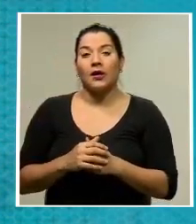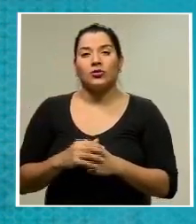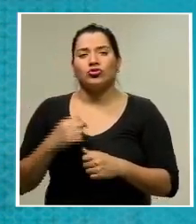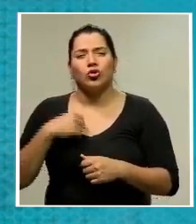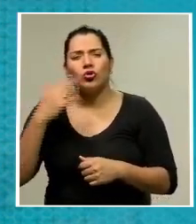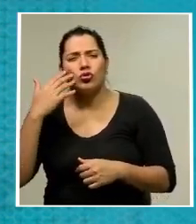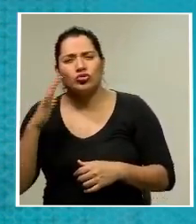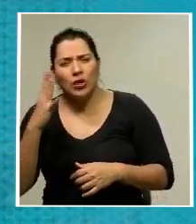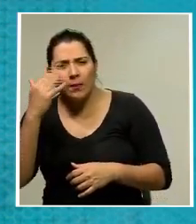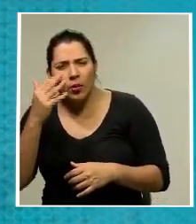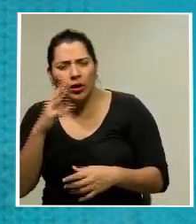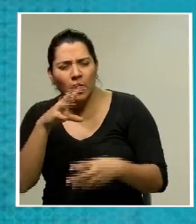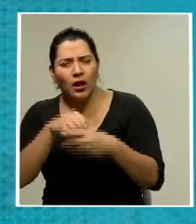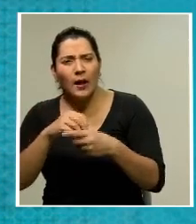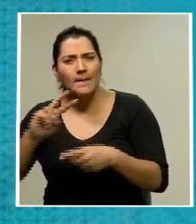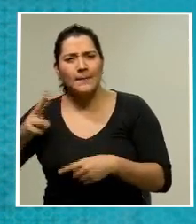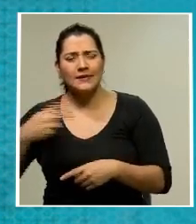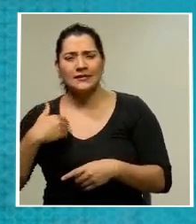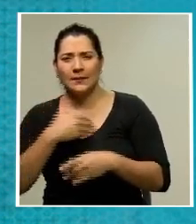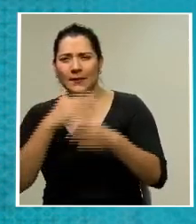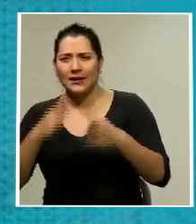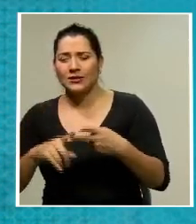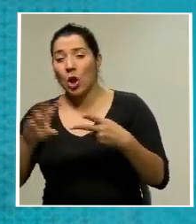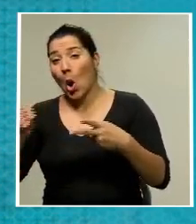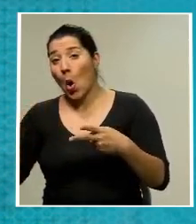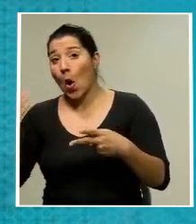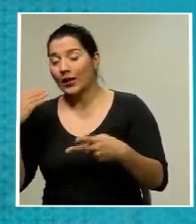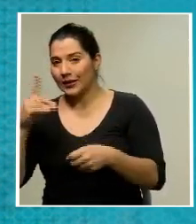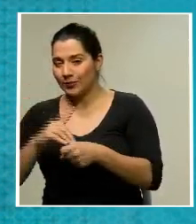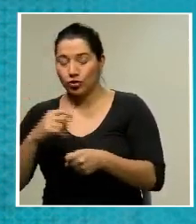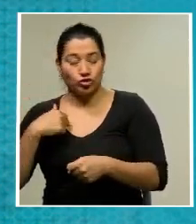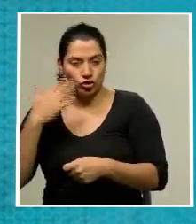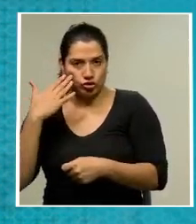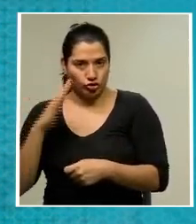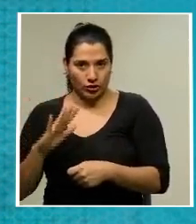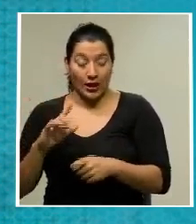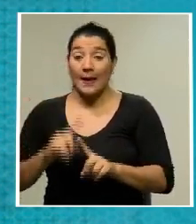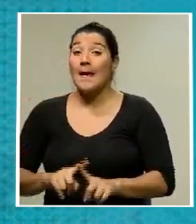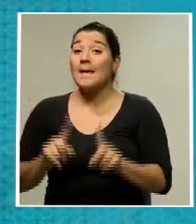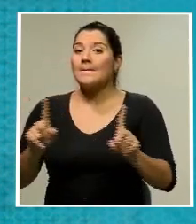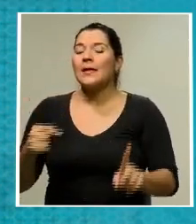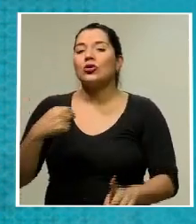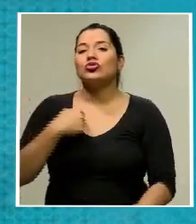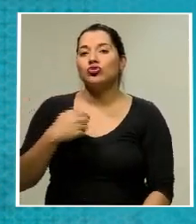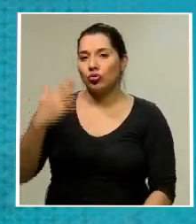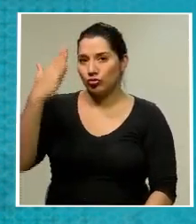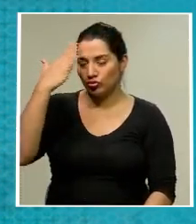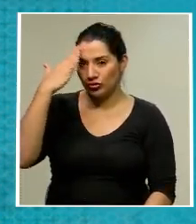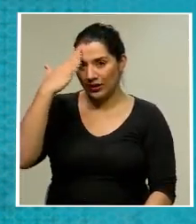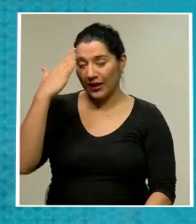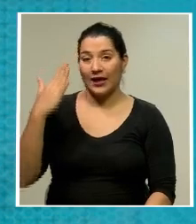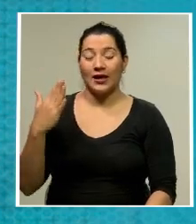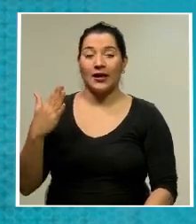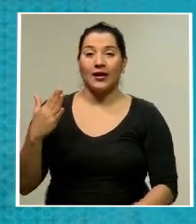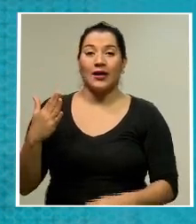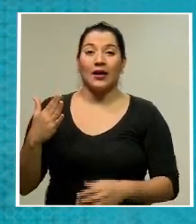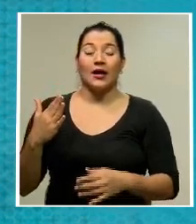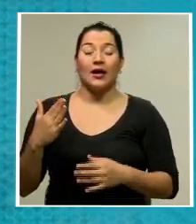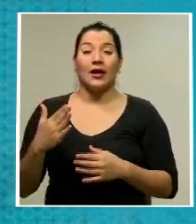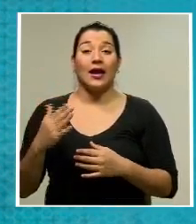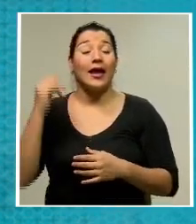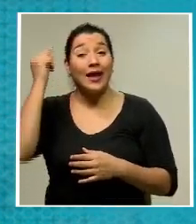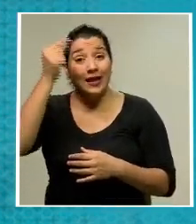al viceministro o al exdiputado. Lo que sí sé es que la actuación que se hace era la obligación del